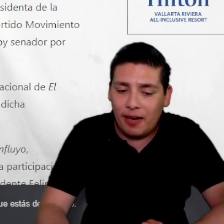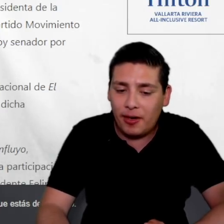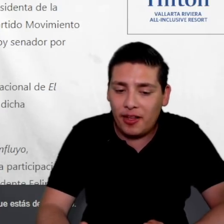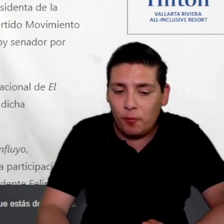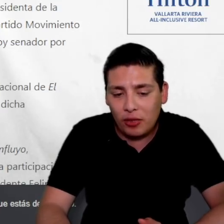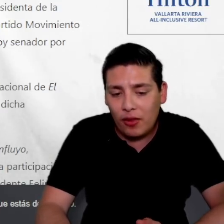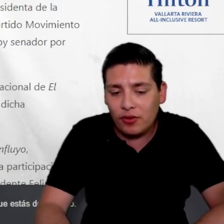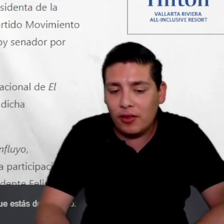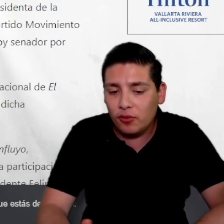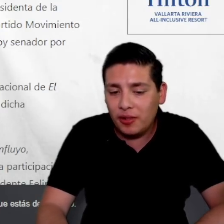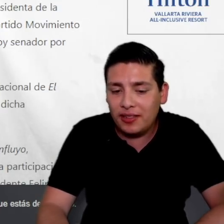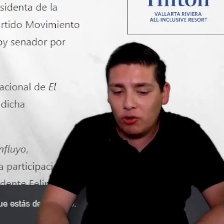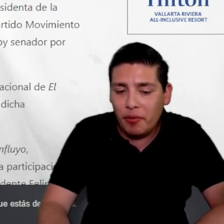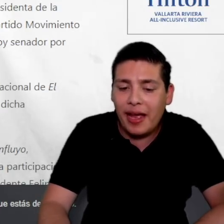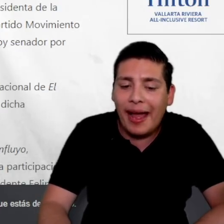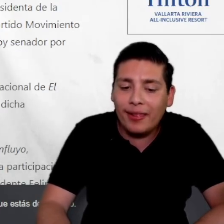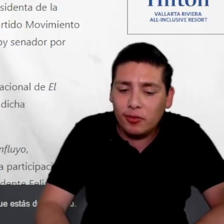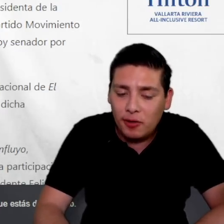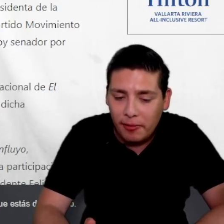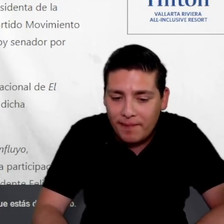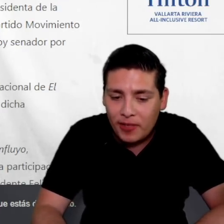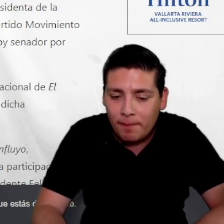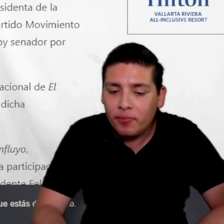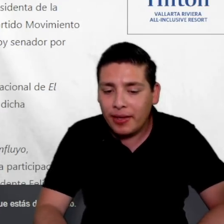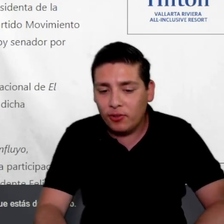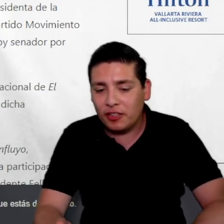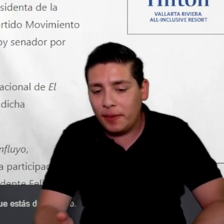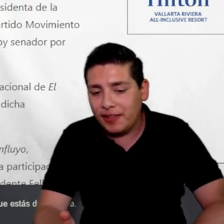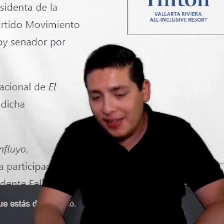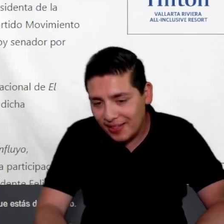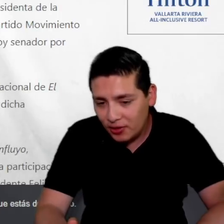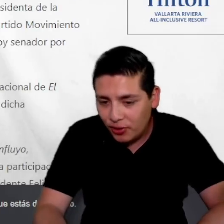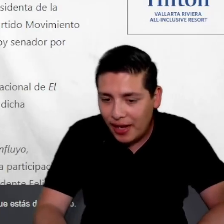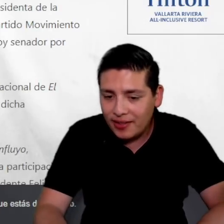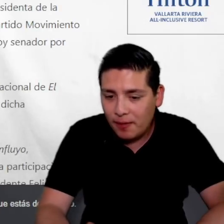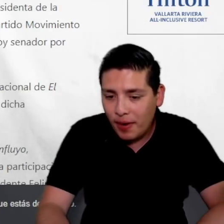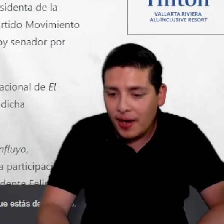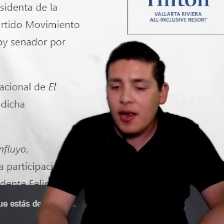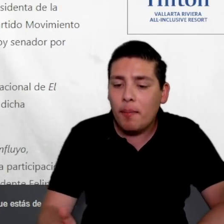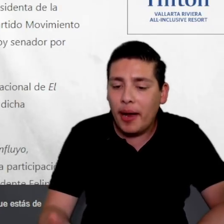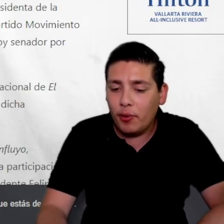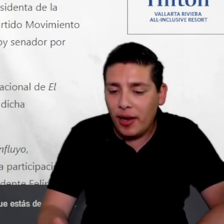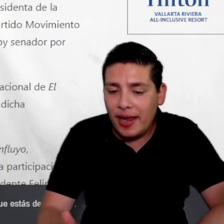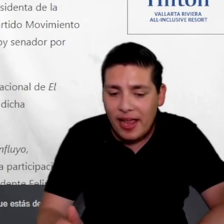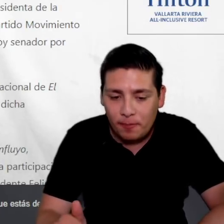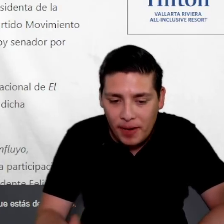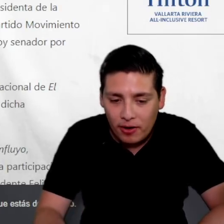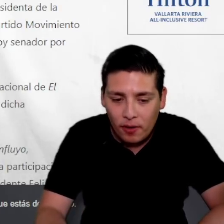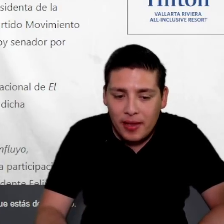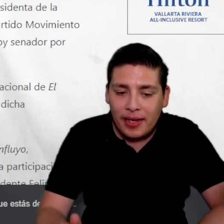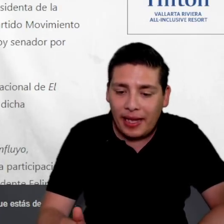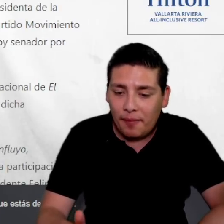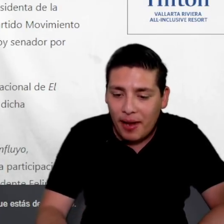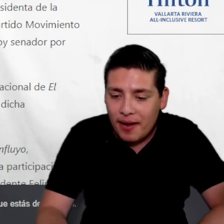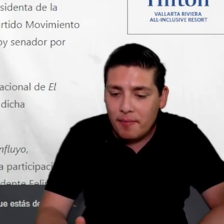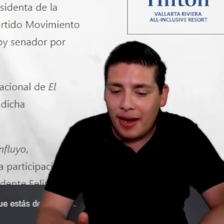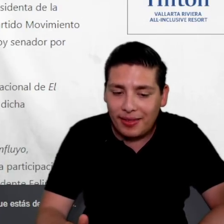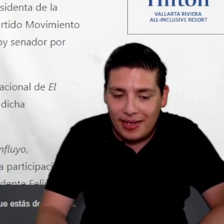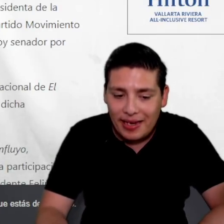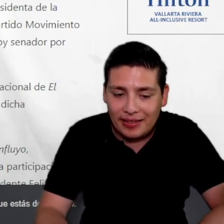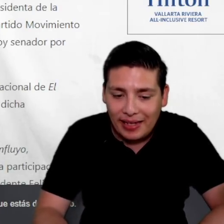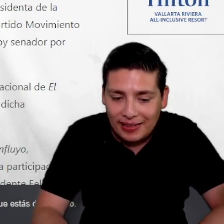presidenta de la Cámara de Diputados del 2019 al 2020, y los expresidentes nacionales del PAN, Manuel Espino,